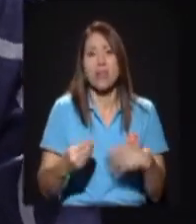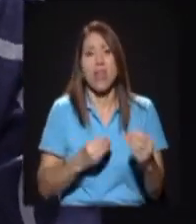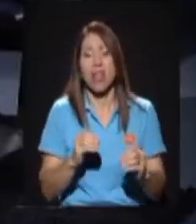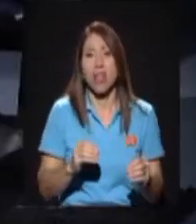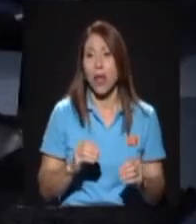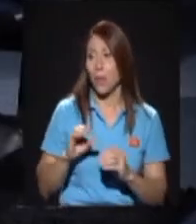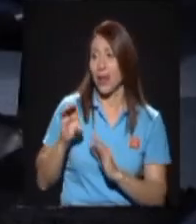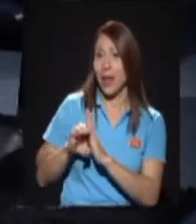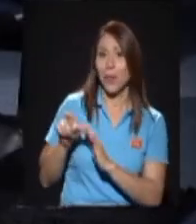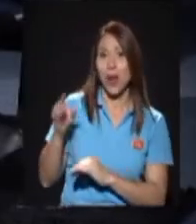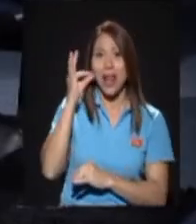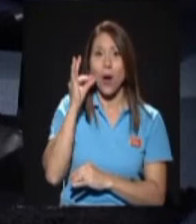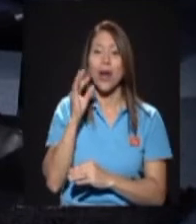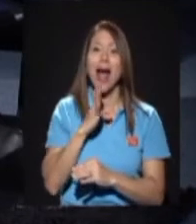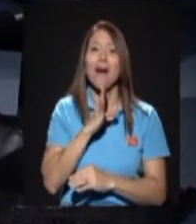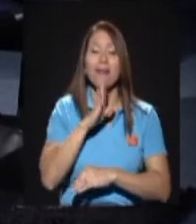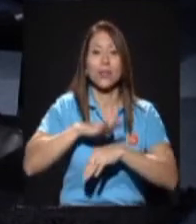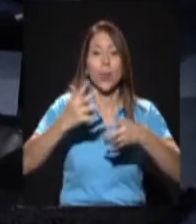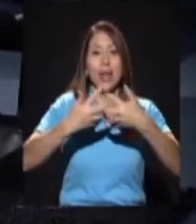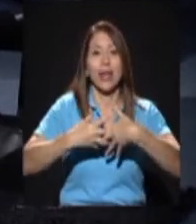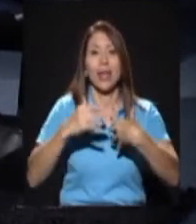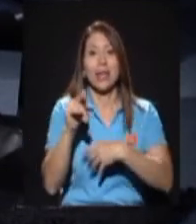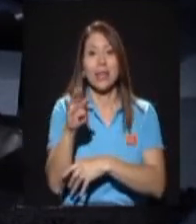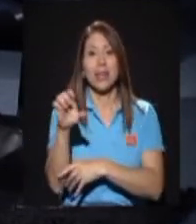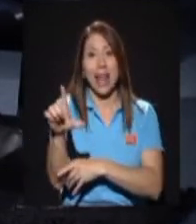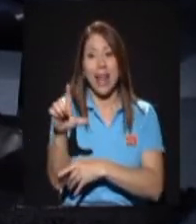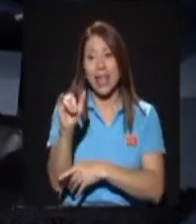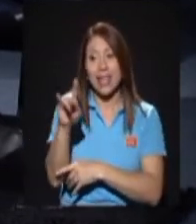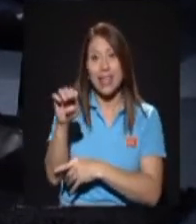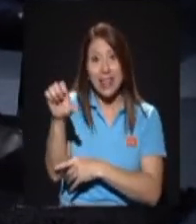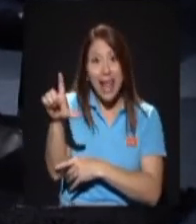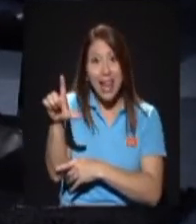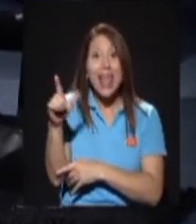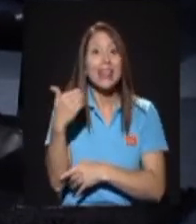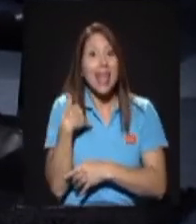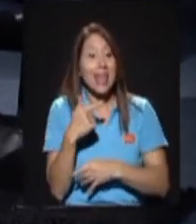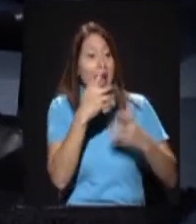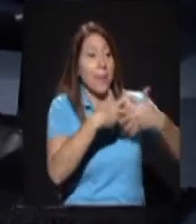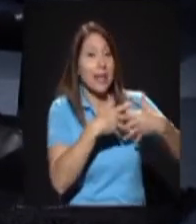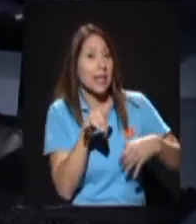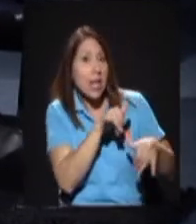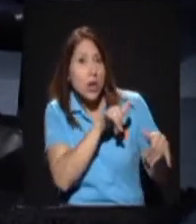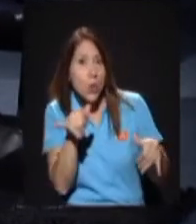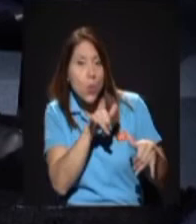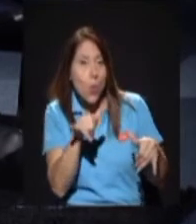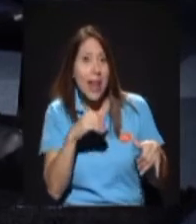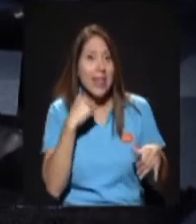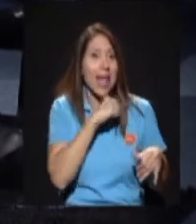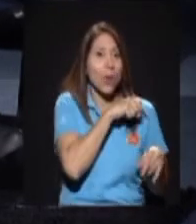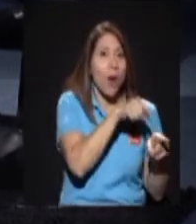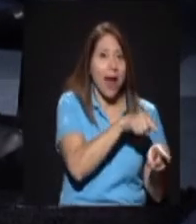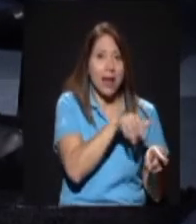Intel, Intel tenía una planta gemela en Taiwán de la que tenía en Costa Rica. Y un día le pregunté a la gente de